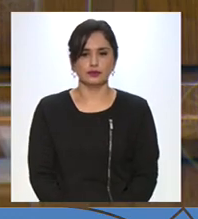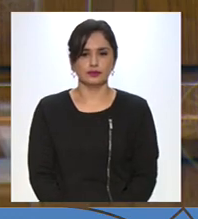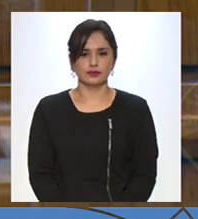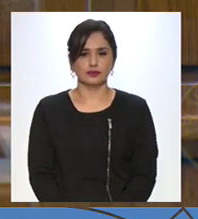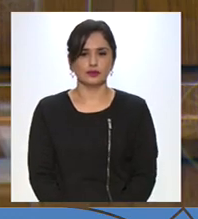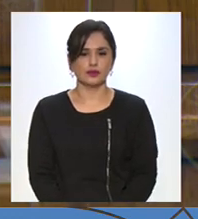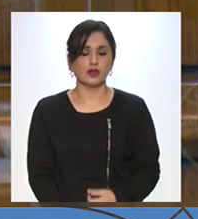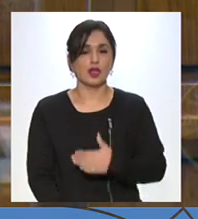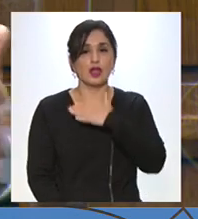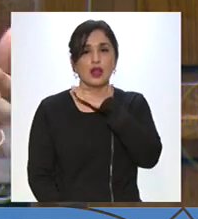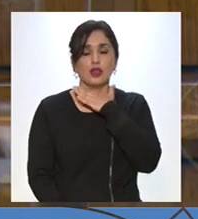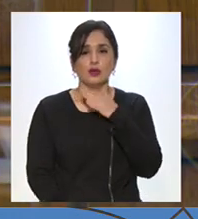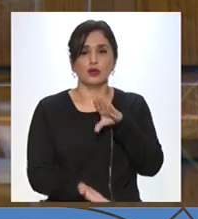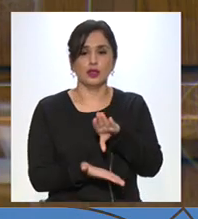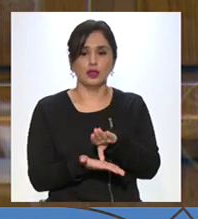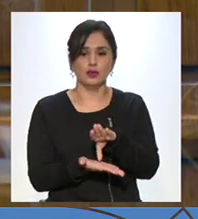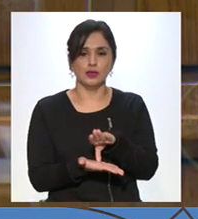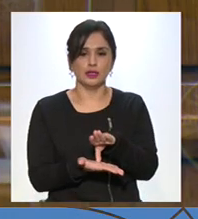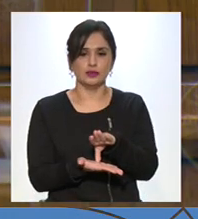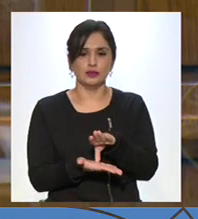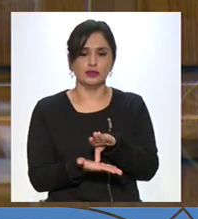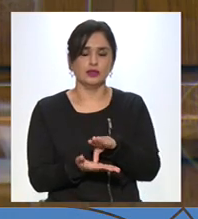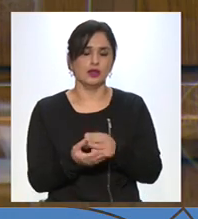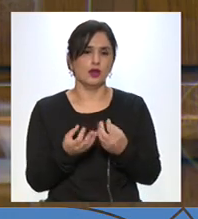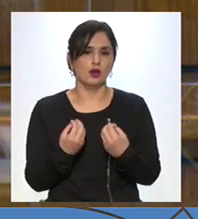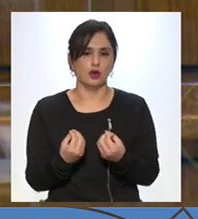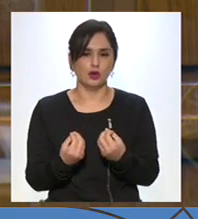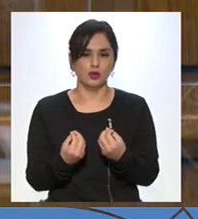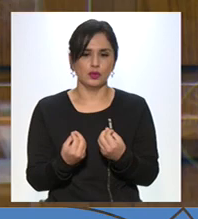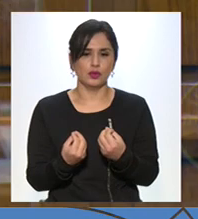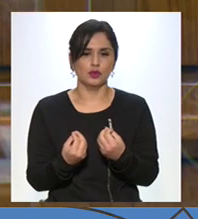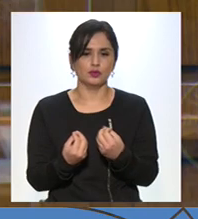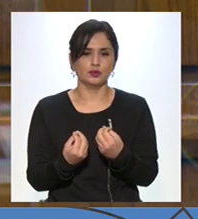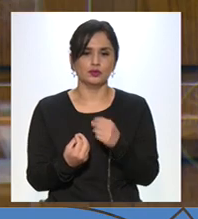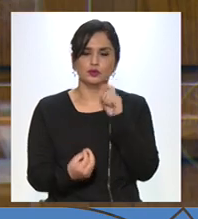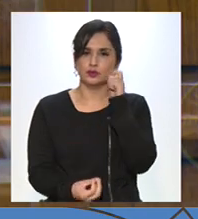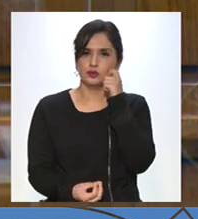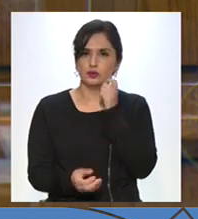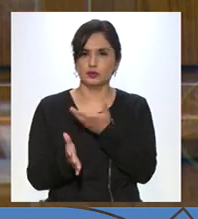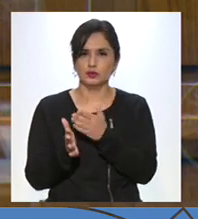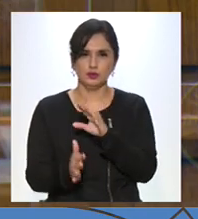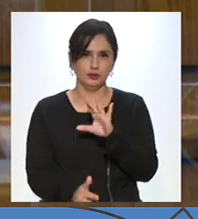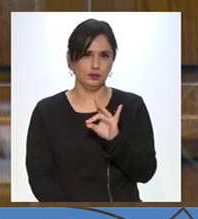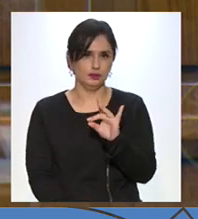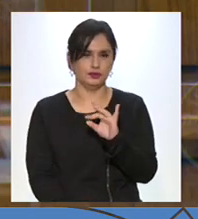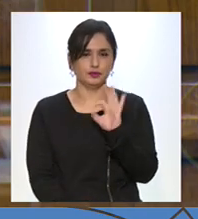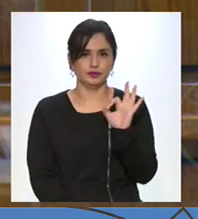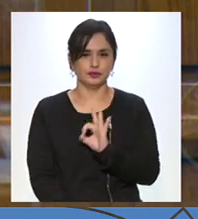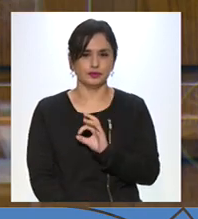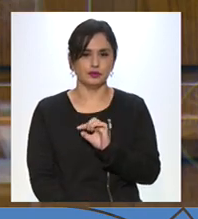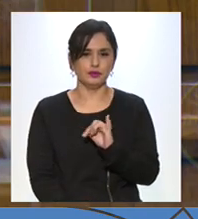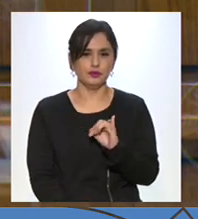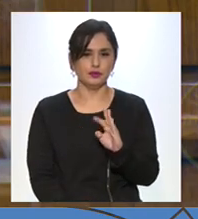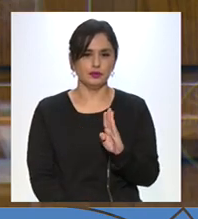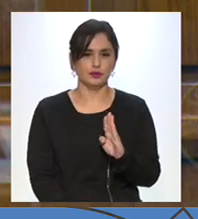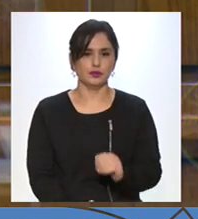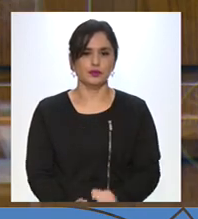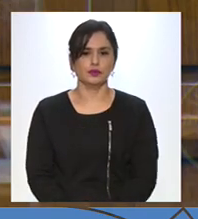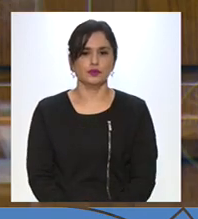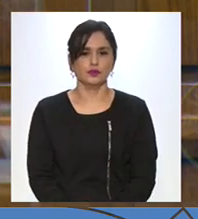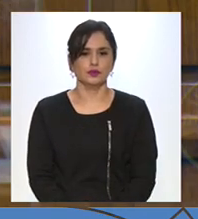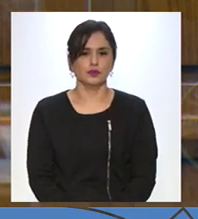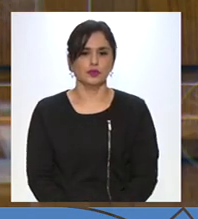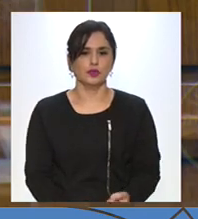La deuda del país, evidentemente, va a llegar a cerca del 50% del PIB.